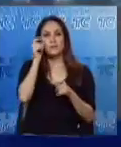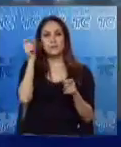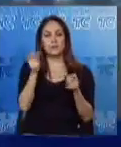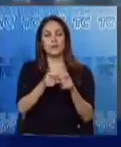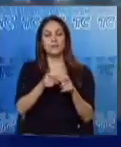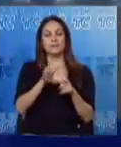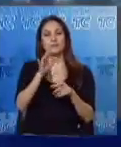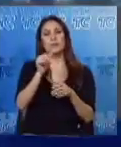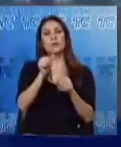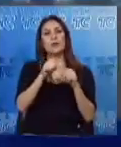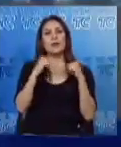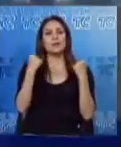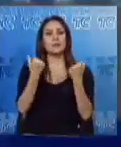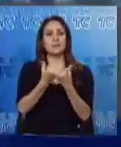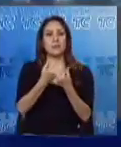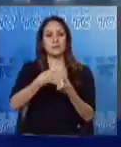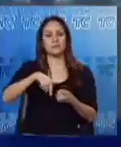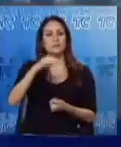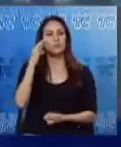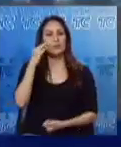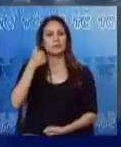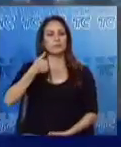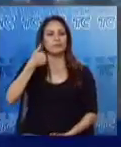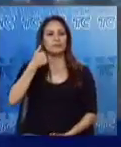Fiscalización de la Asamblea, María José Carrión.